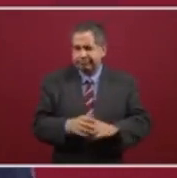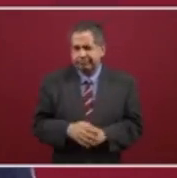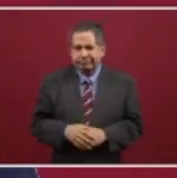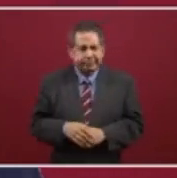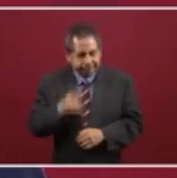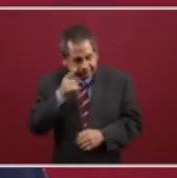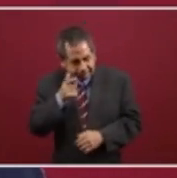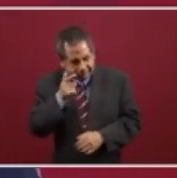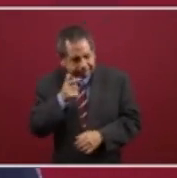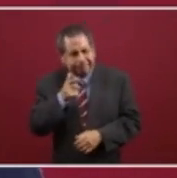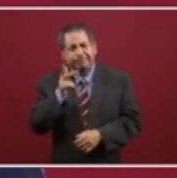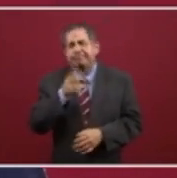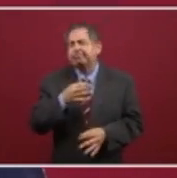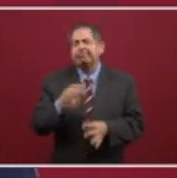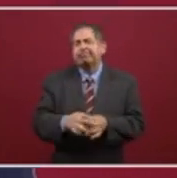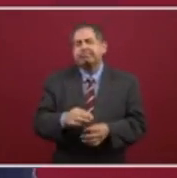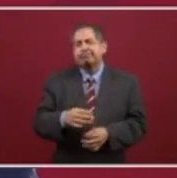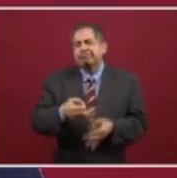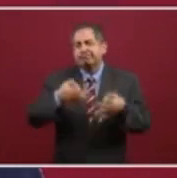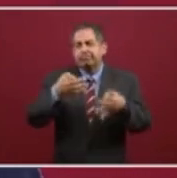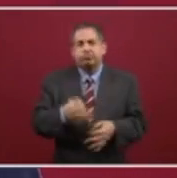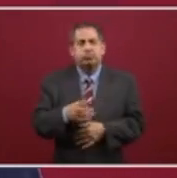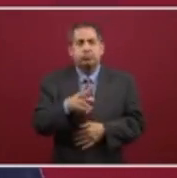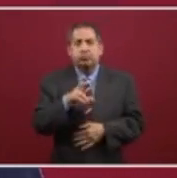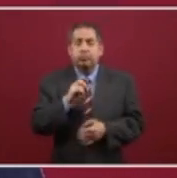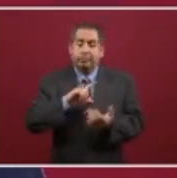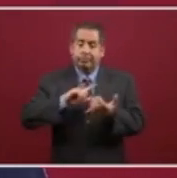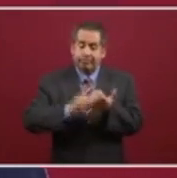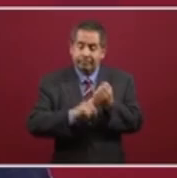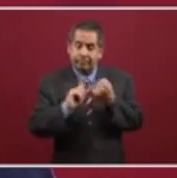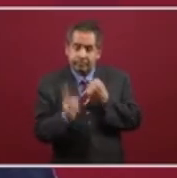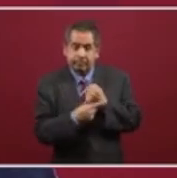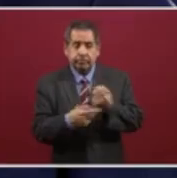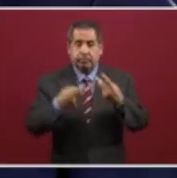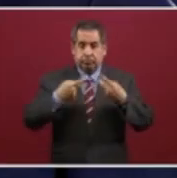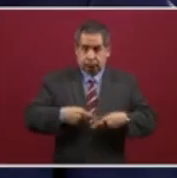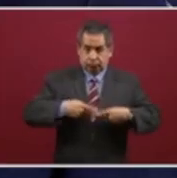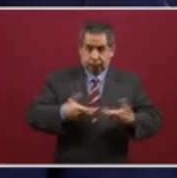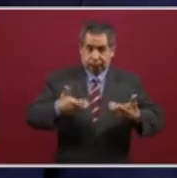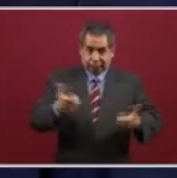comprobado, de que utilizan